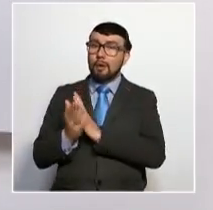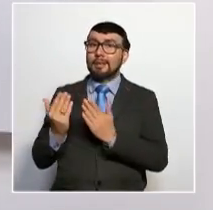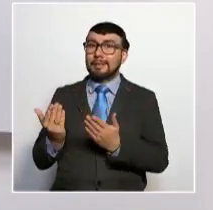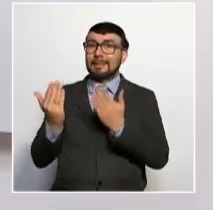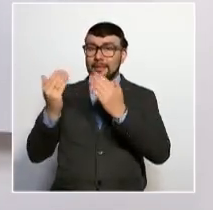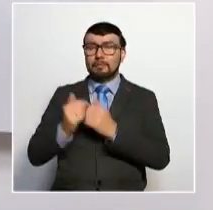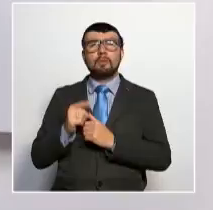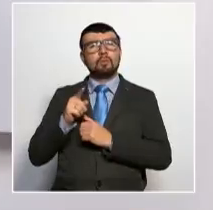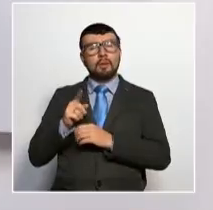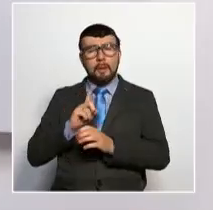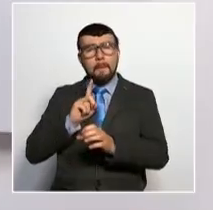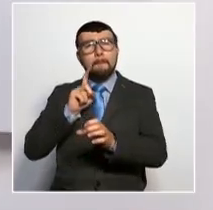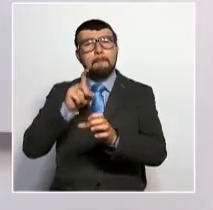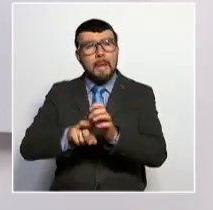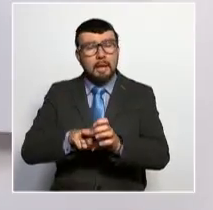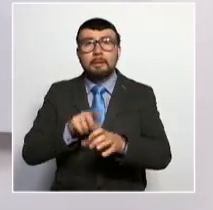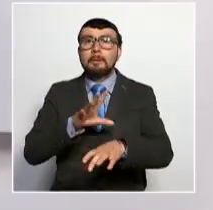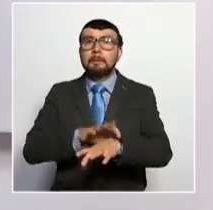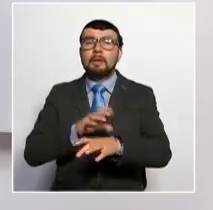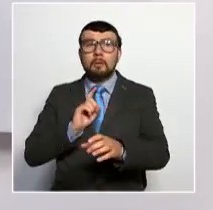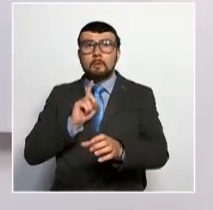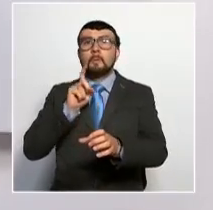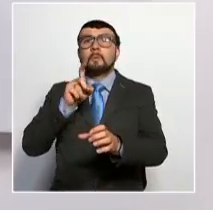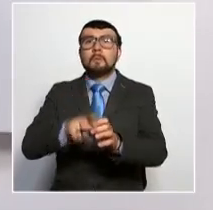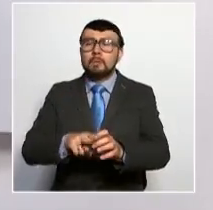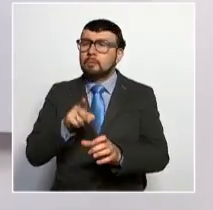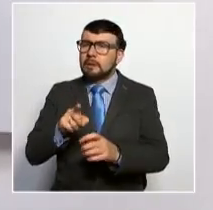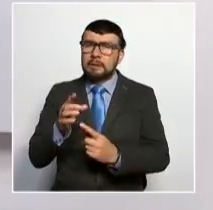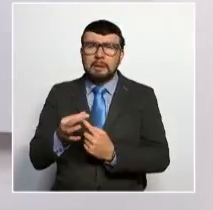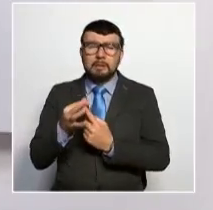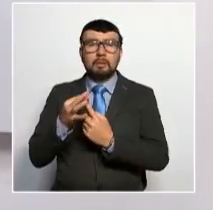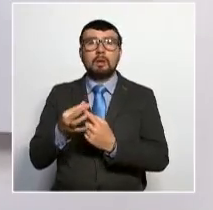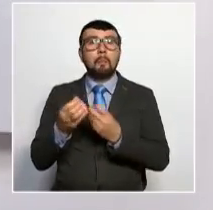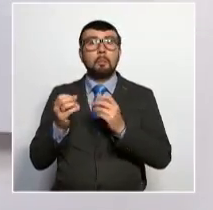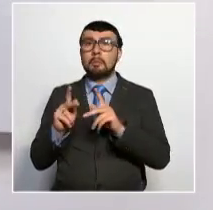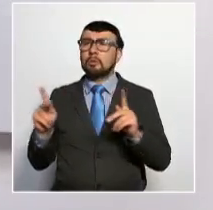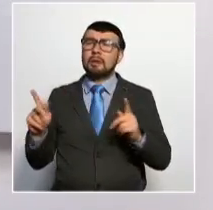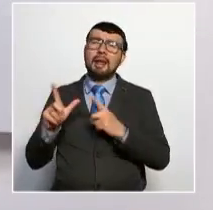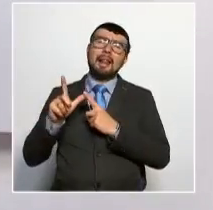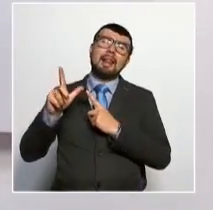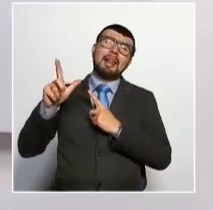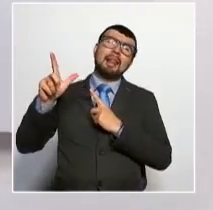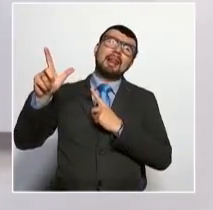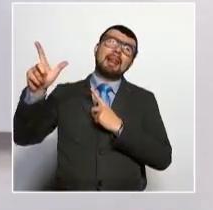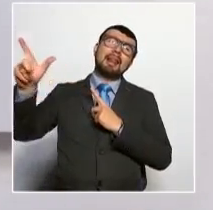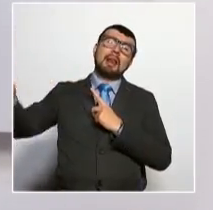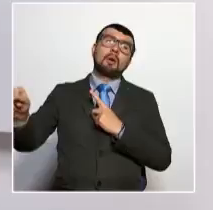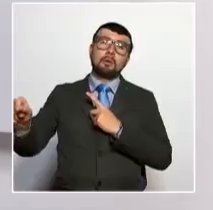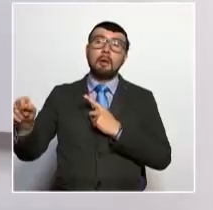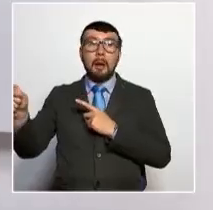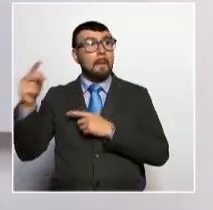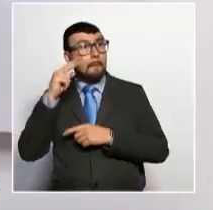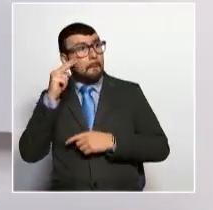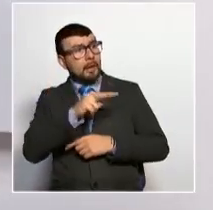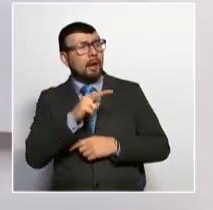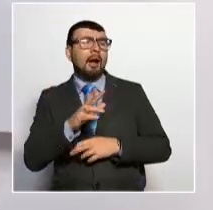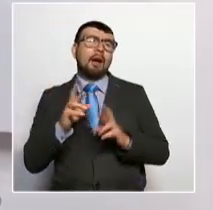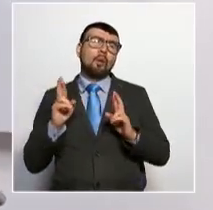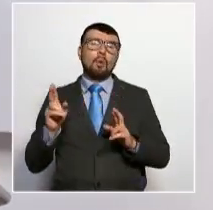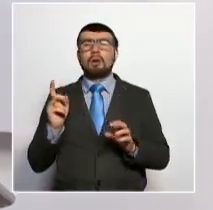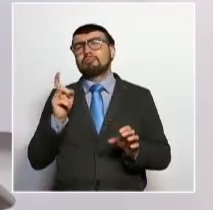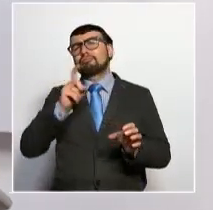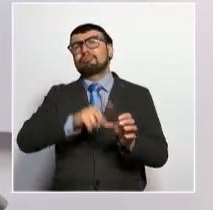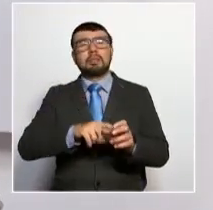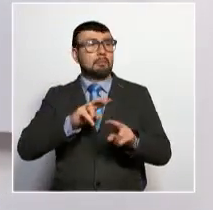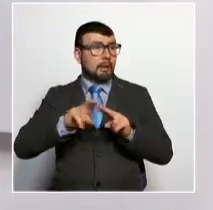para que acudan a sus médicos, a sus especialistas. Muchas personas están lejos y ven a la doctora Paula y dicen que bueno estar en Manizales